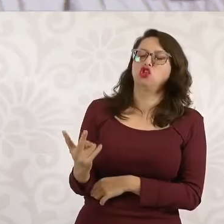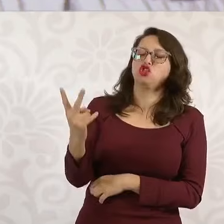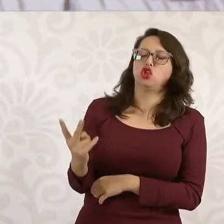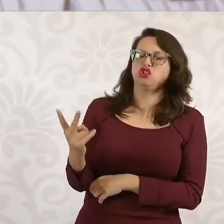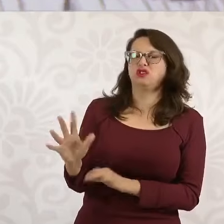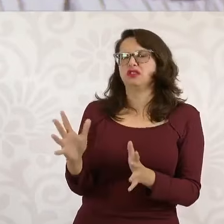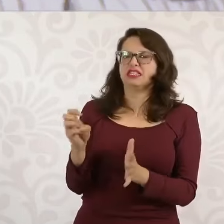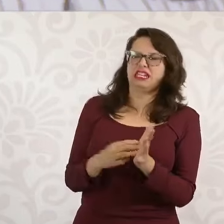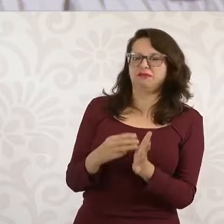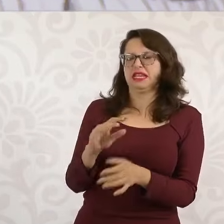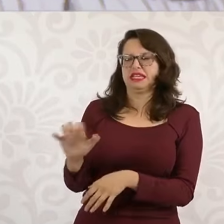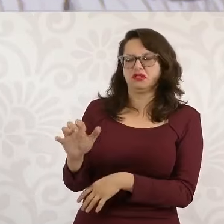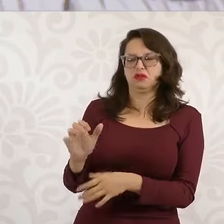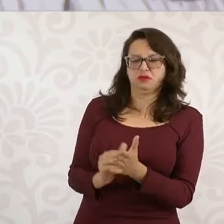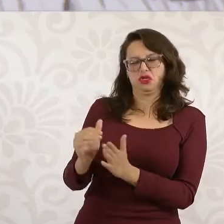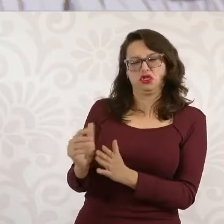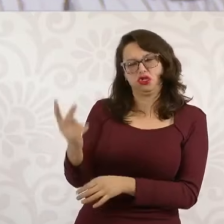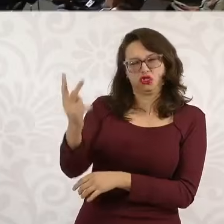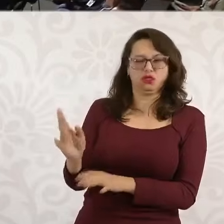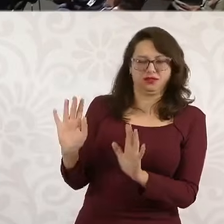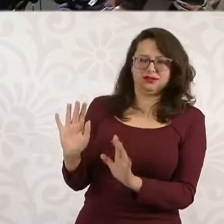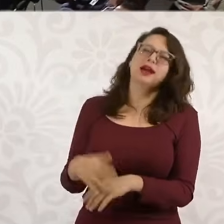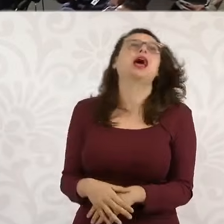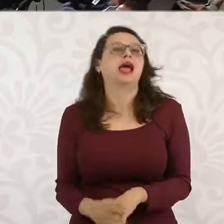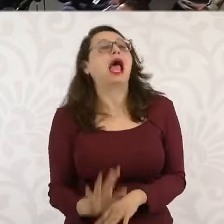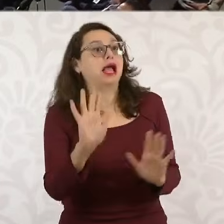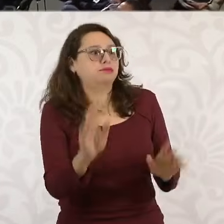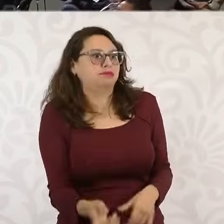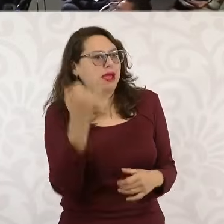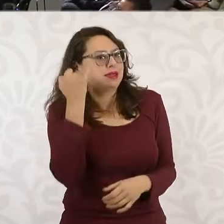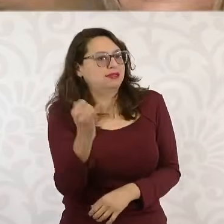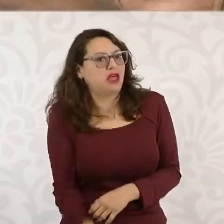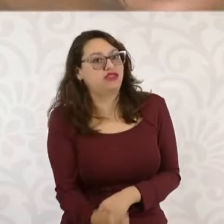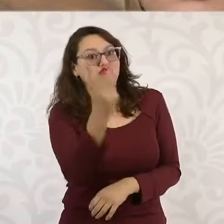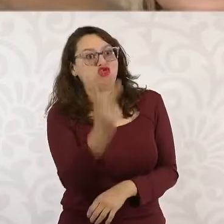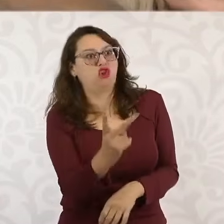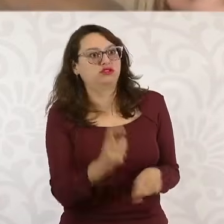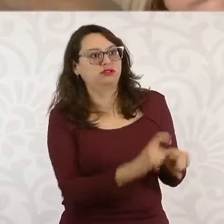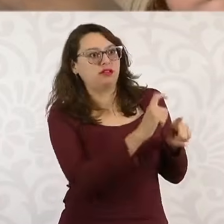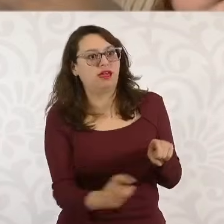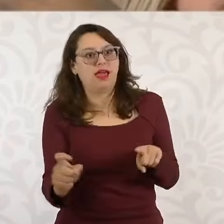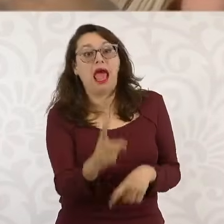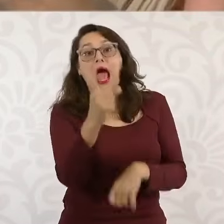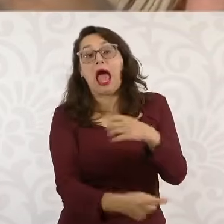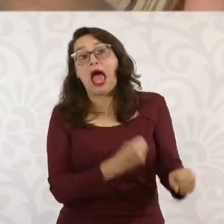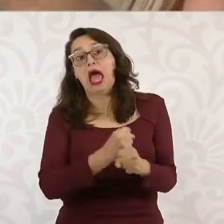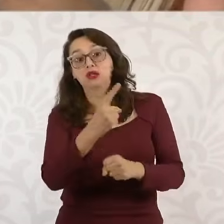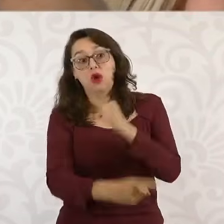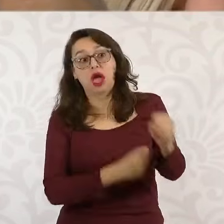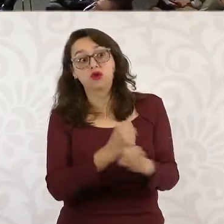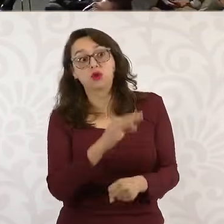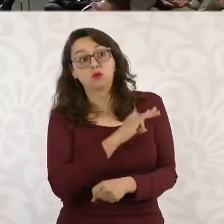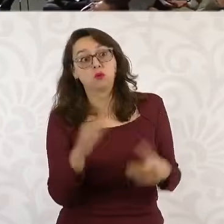como 3.500 millones. Bueno, pues entonces son 2 cablebuses, presidenta, que se podrían construir al año, pero que se pagan en la clase La idea